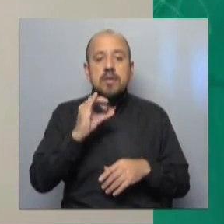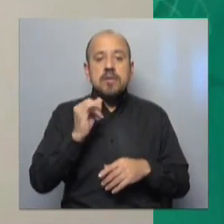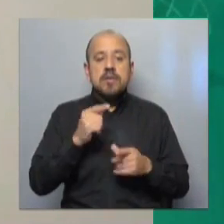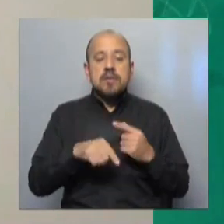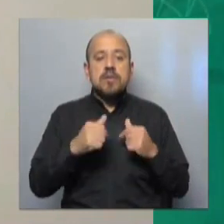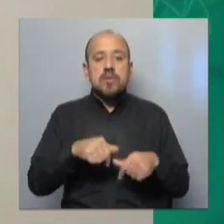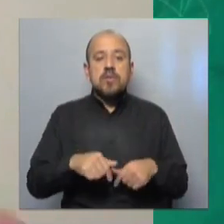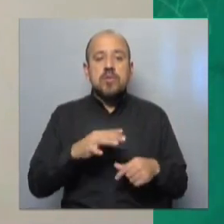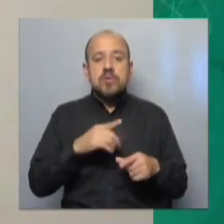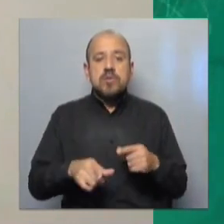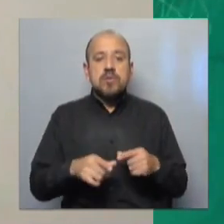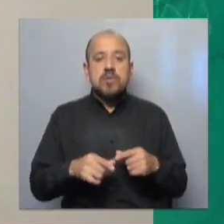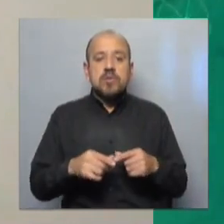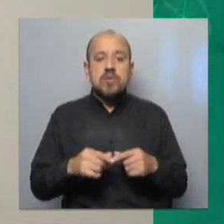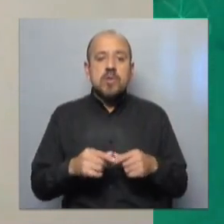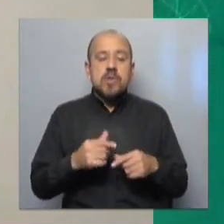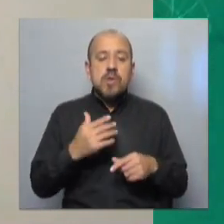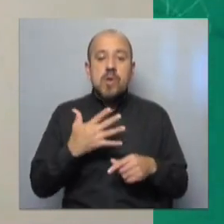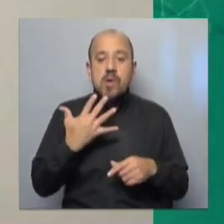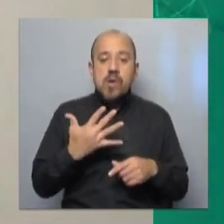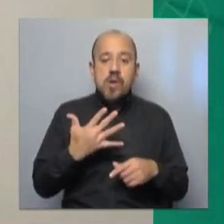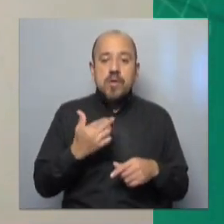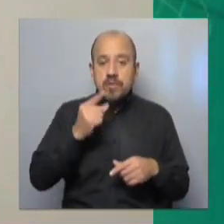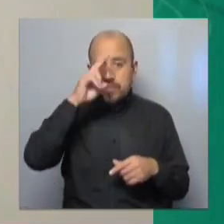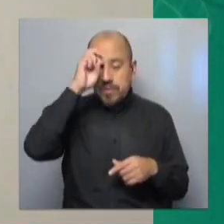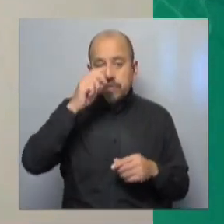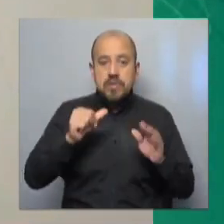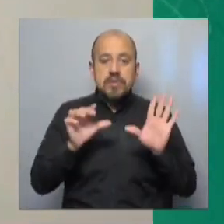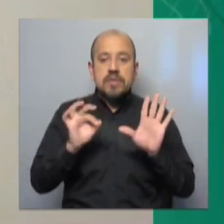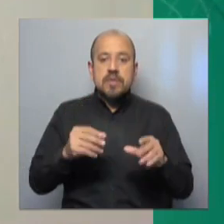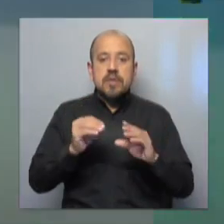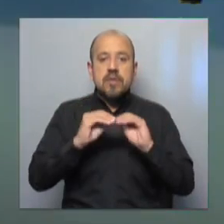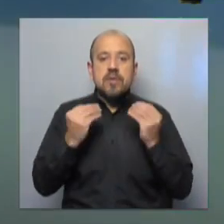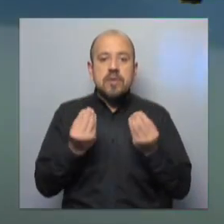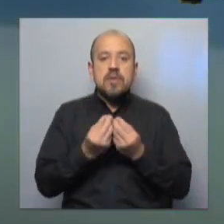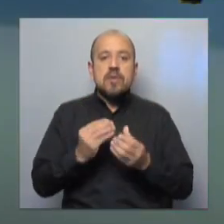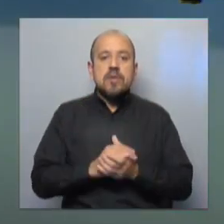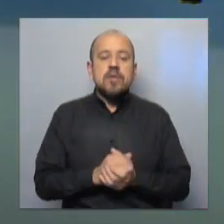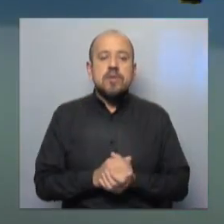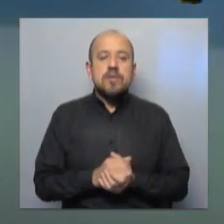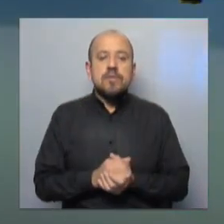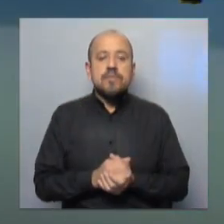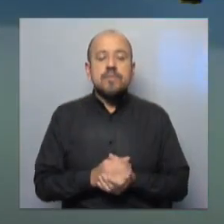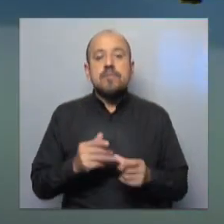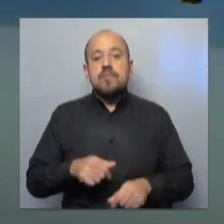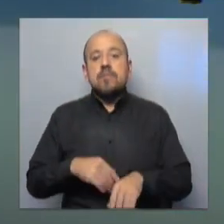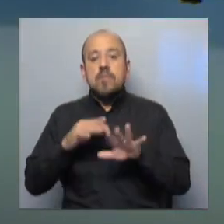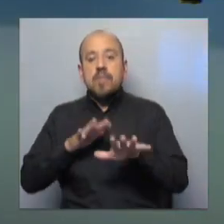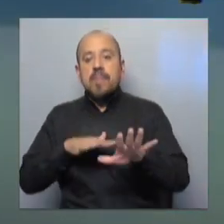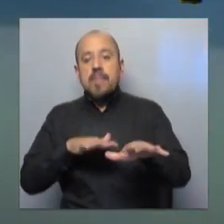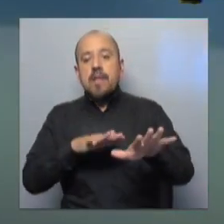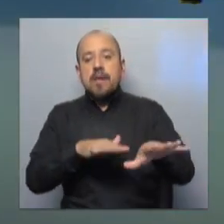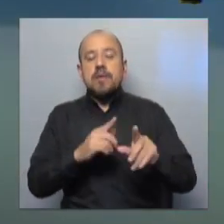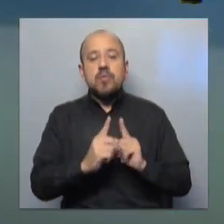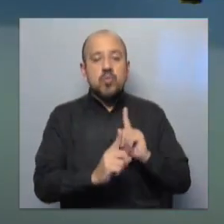por las 5 mutualistas son 60 y se volvieron a movilizar las personas usuarias